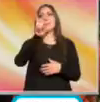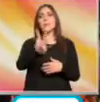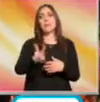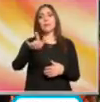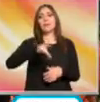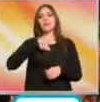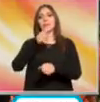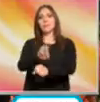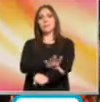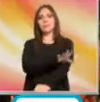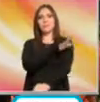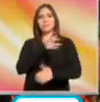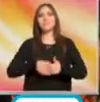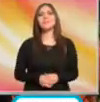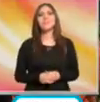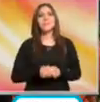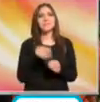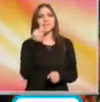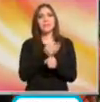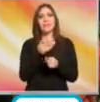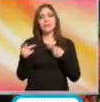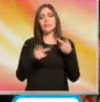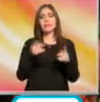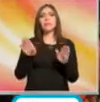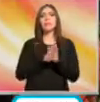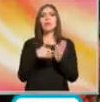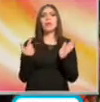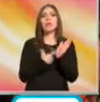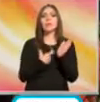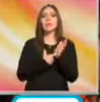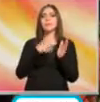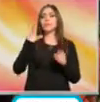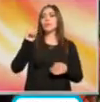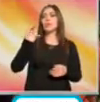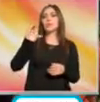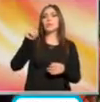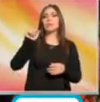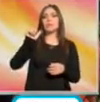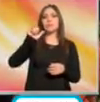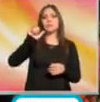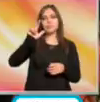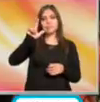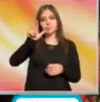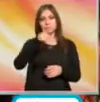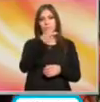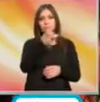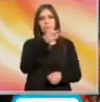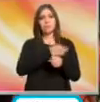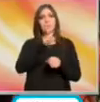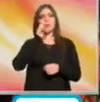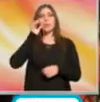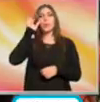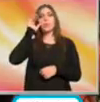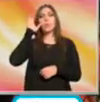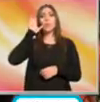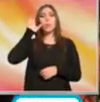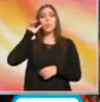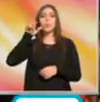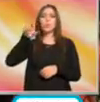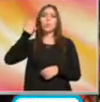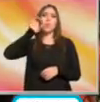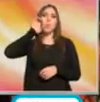Ok, ahora vamos a preparar nuestro cóctel de camarón. Tenemos nuestros juguitos, esto y nuestra salsa tipo inglesa, entonces